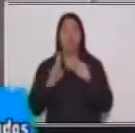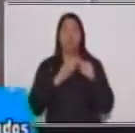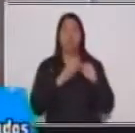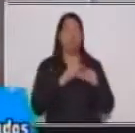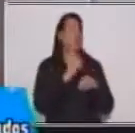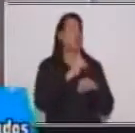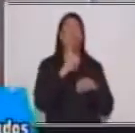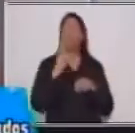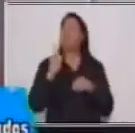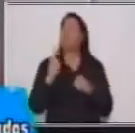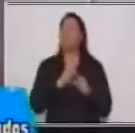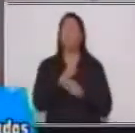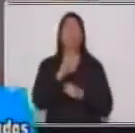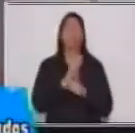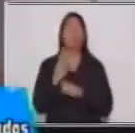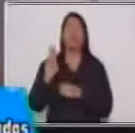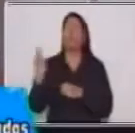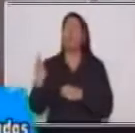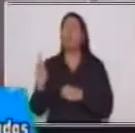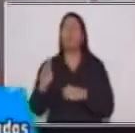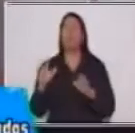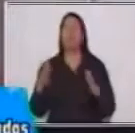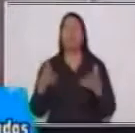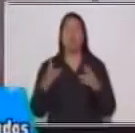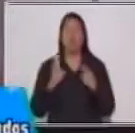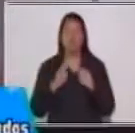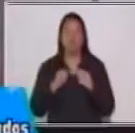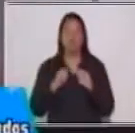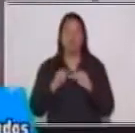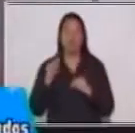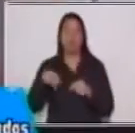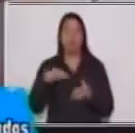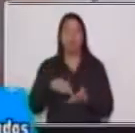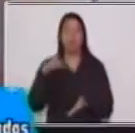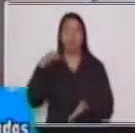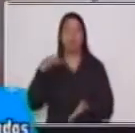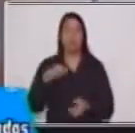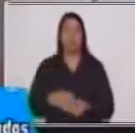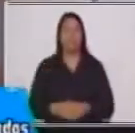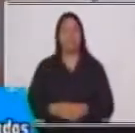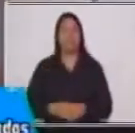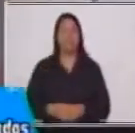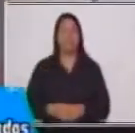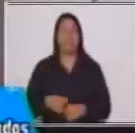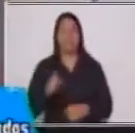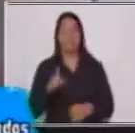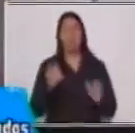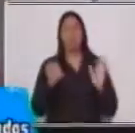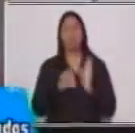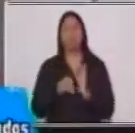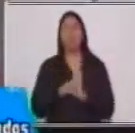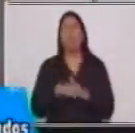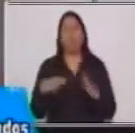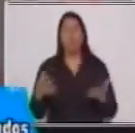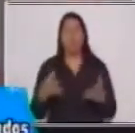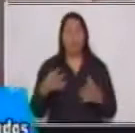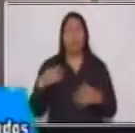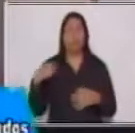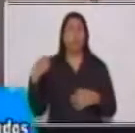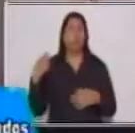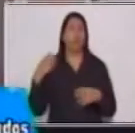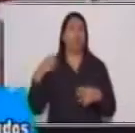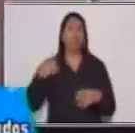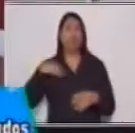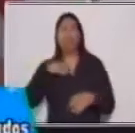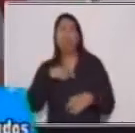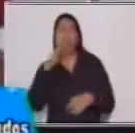regiones en las cuales nosotros estamos en nuestro país. Así, por ejemplo, si nosotros hablamos del mundo, del globo terráqueo, del